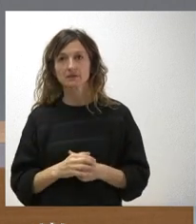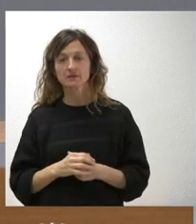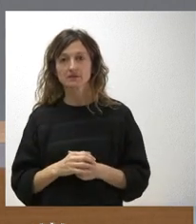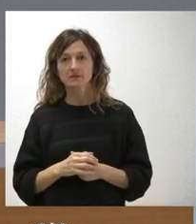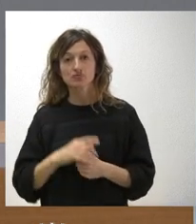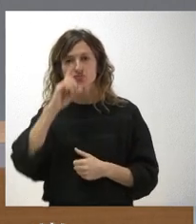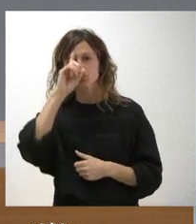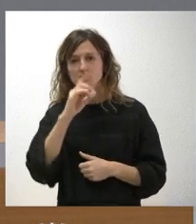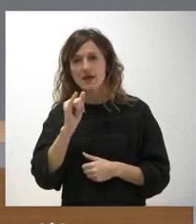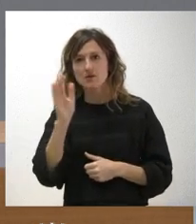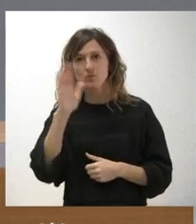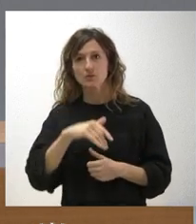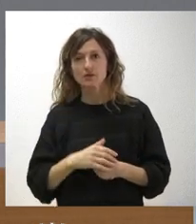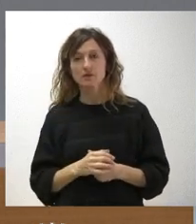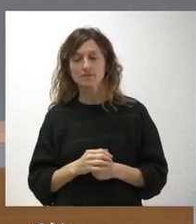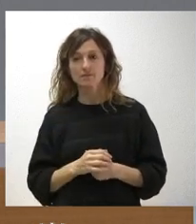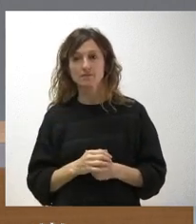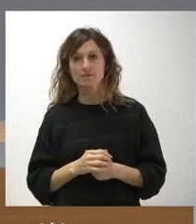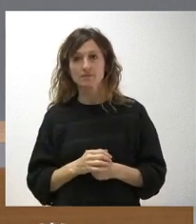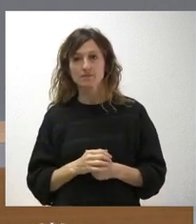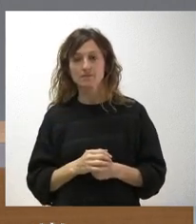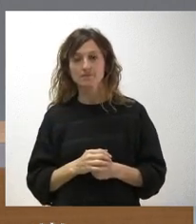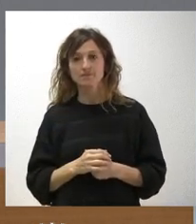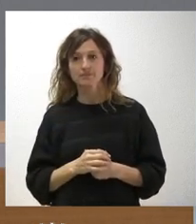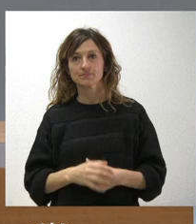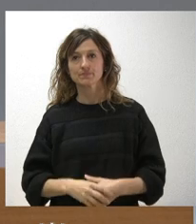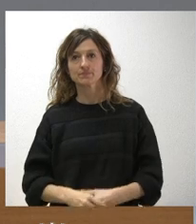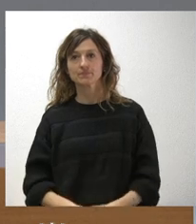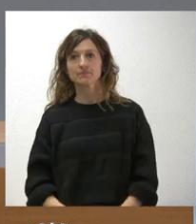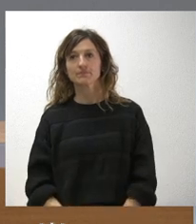dispongo con detalle